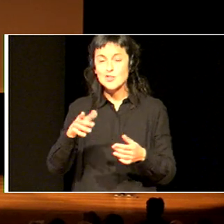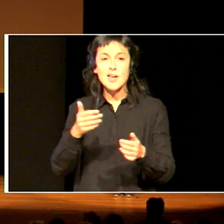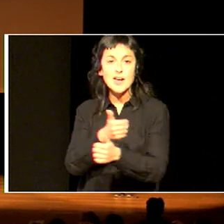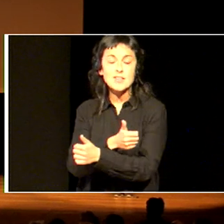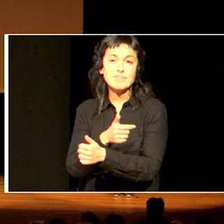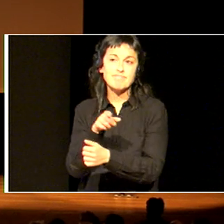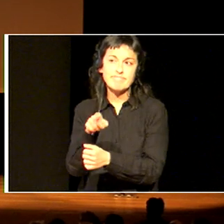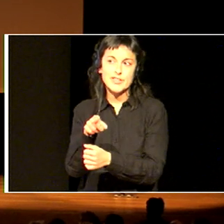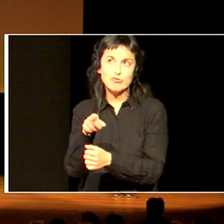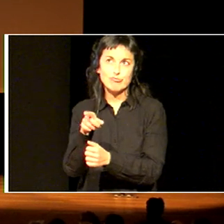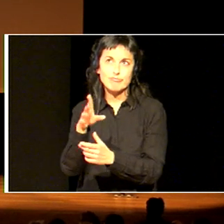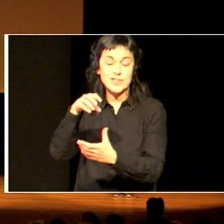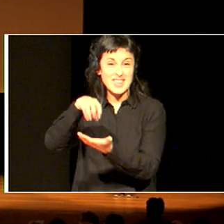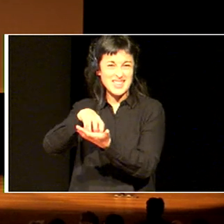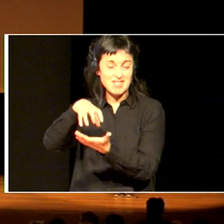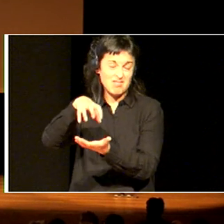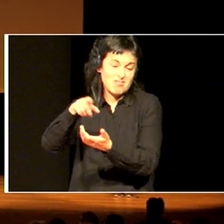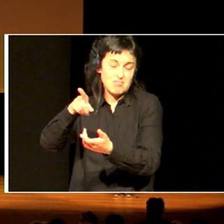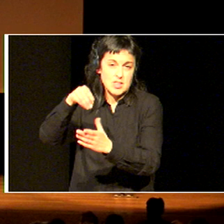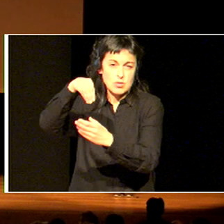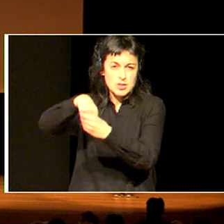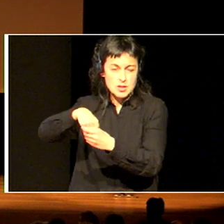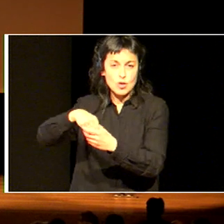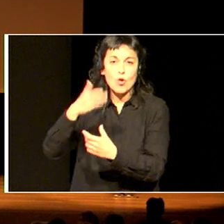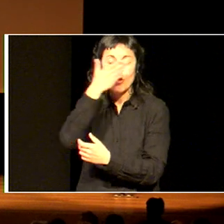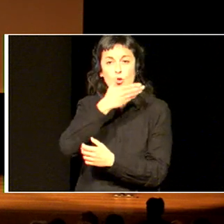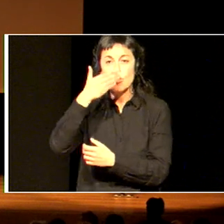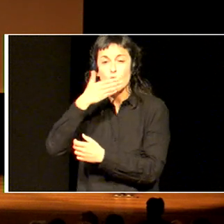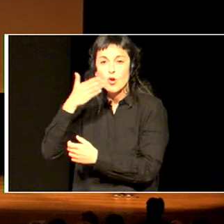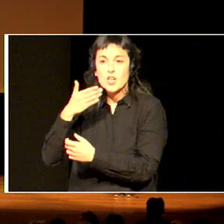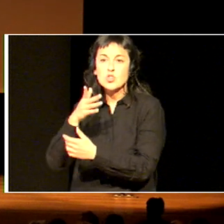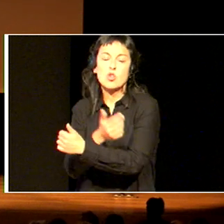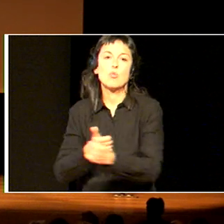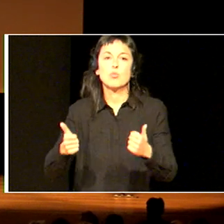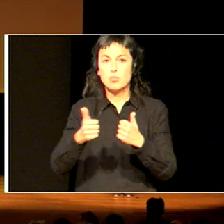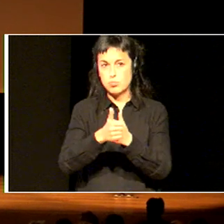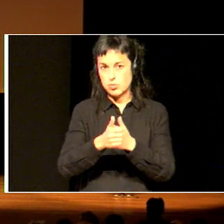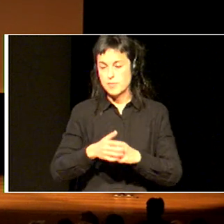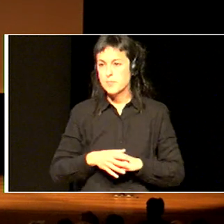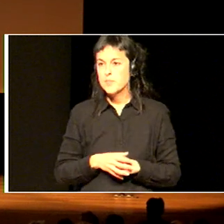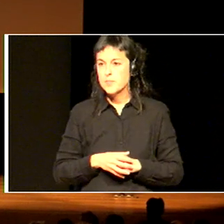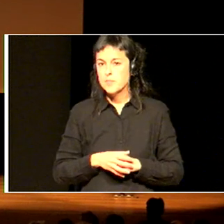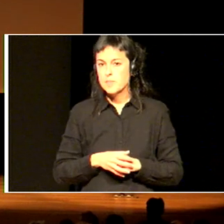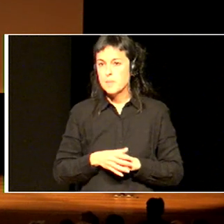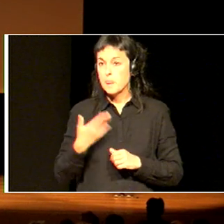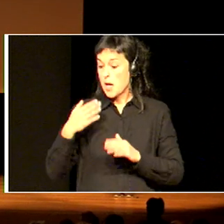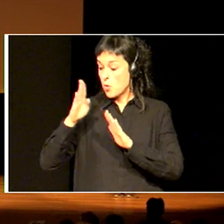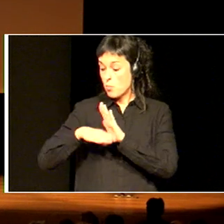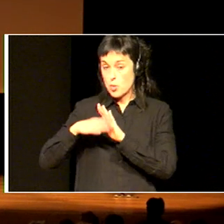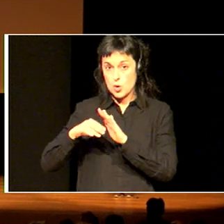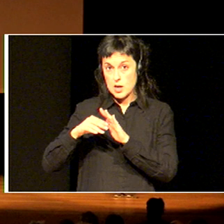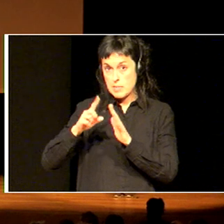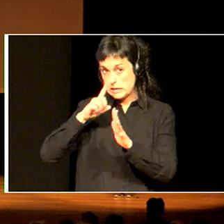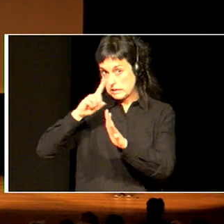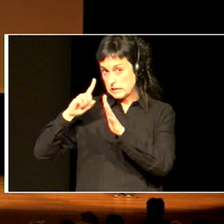dute programan. Orain guk, azkenengo 6 ikasturtetan, programa, bueno, azkenengo ez, programa zizenetik, 6